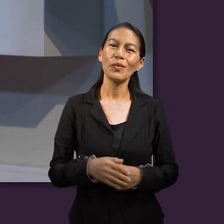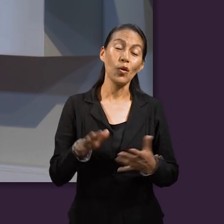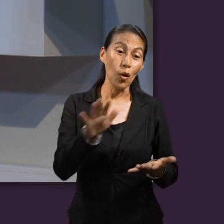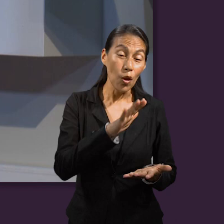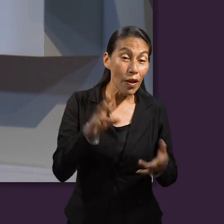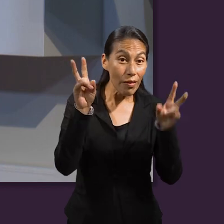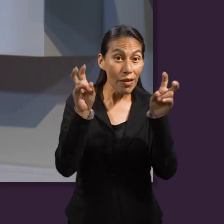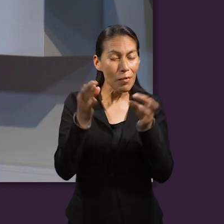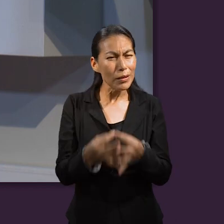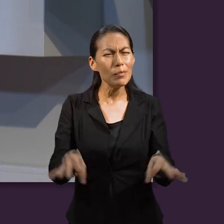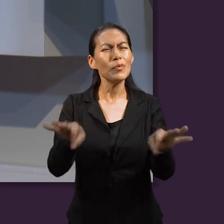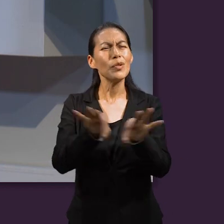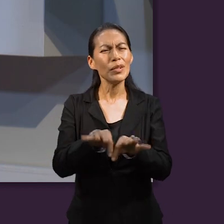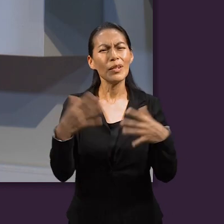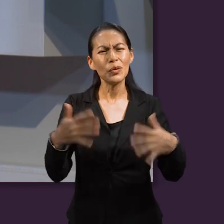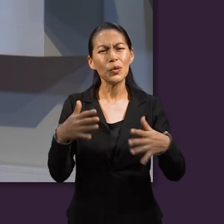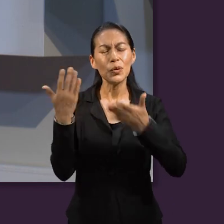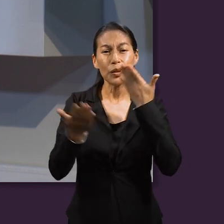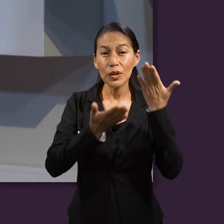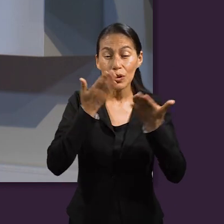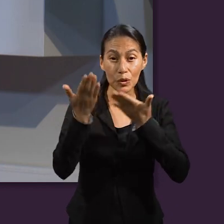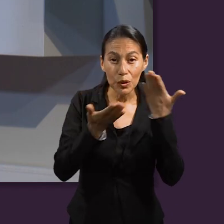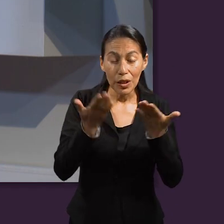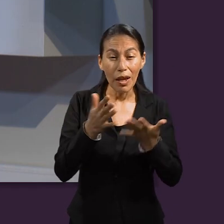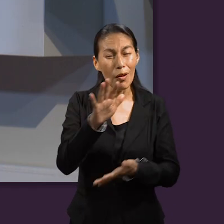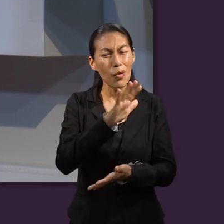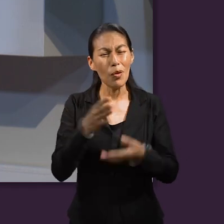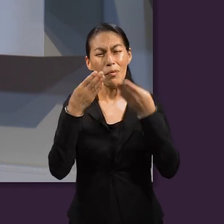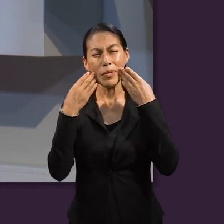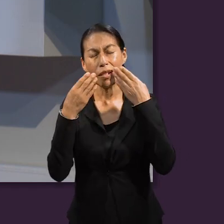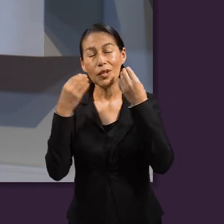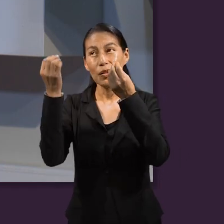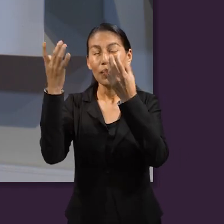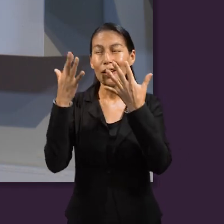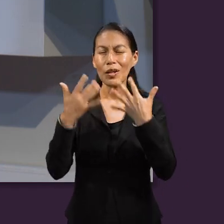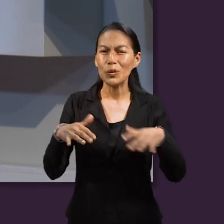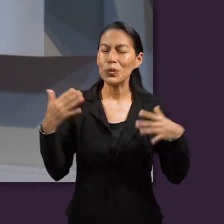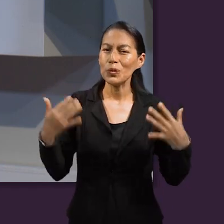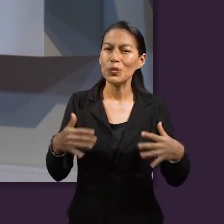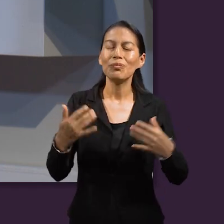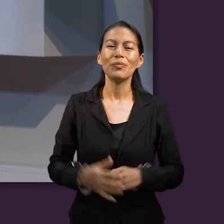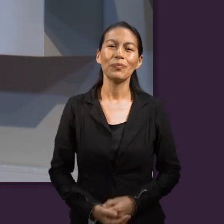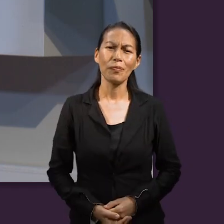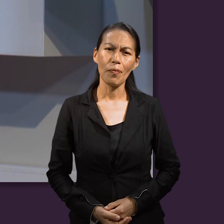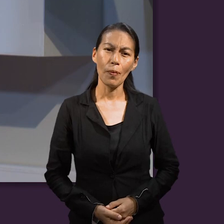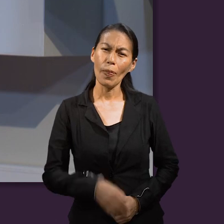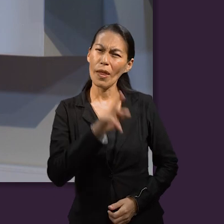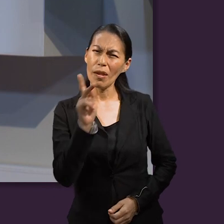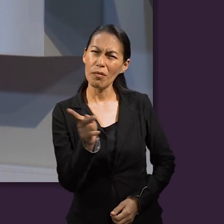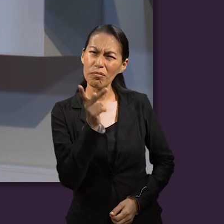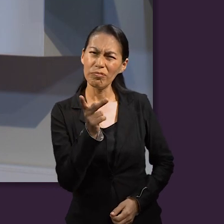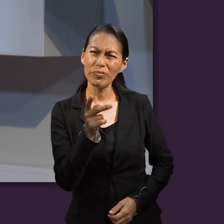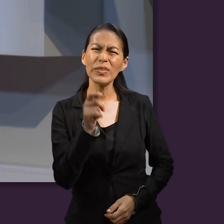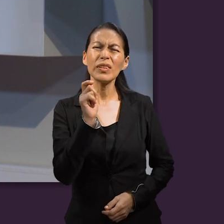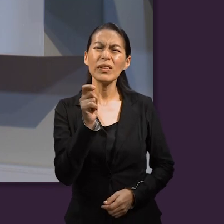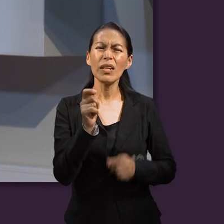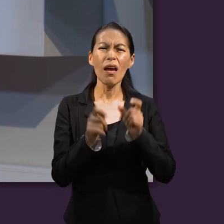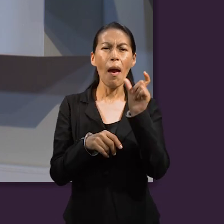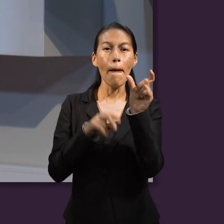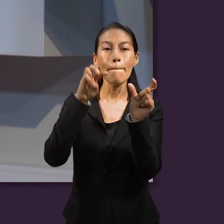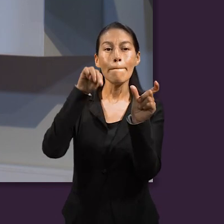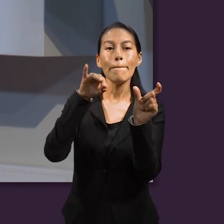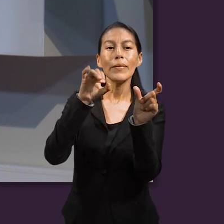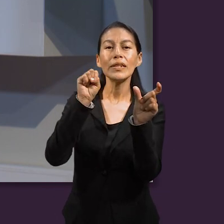todo poder abordar temas tan importantes y llenos de misericordia y nos preguntamos qué es la misericordia